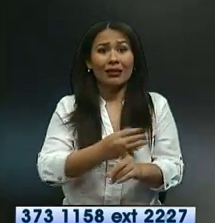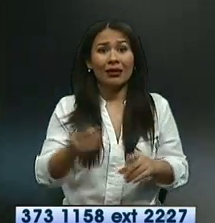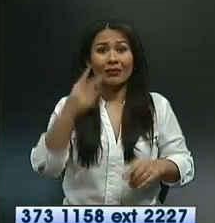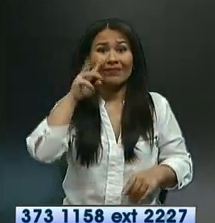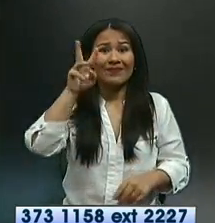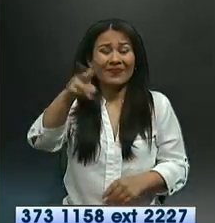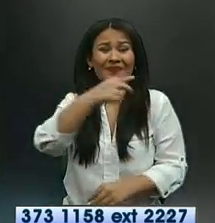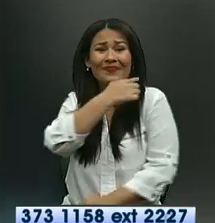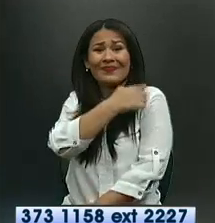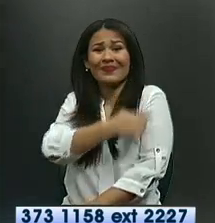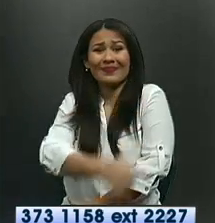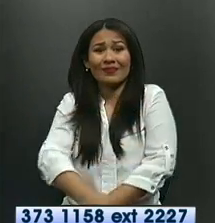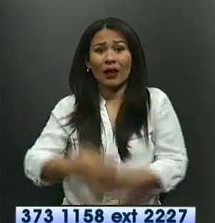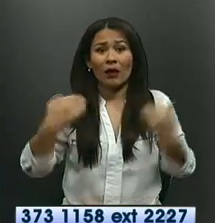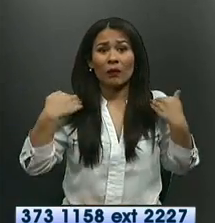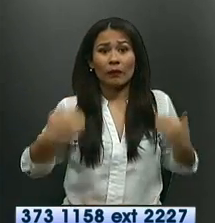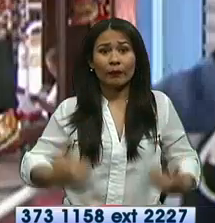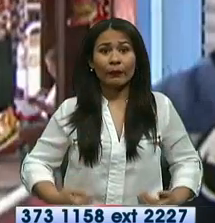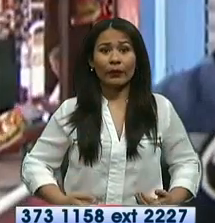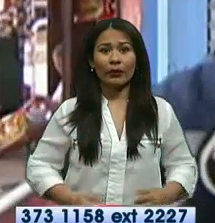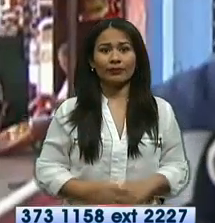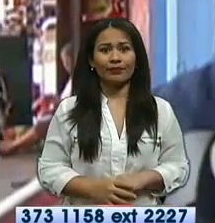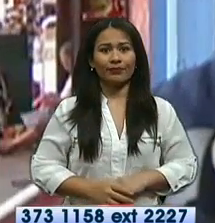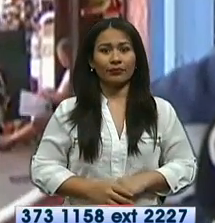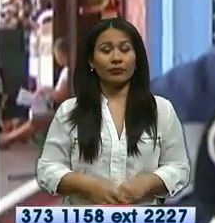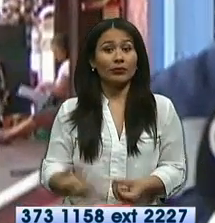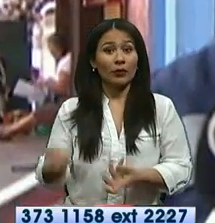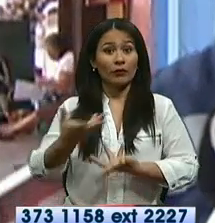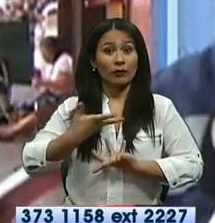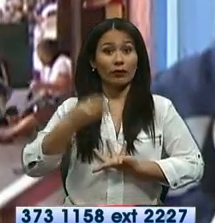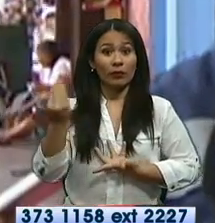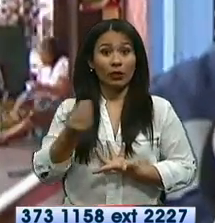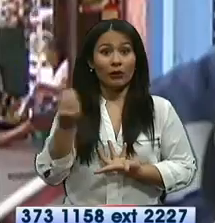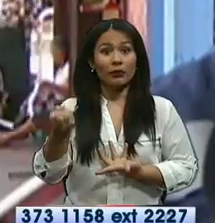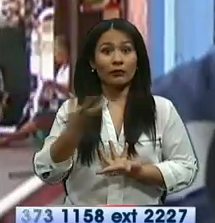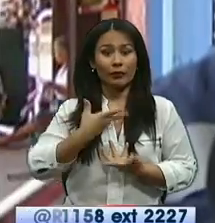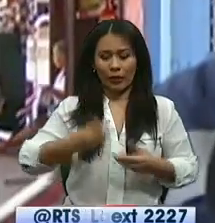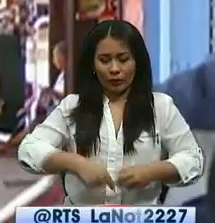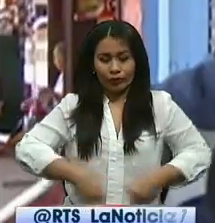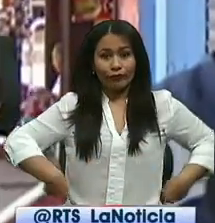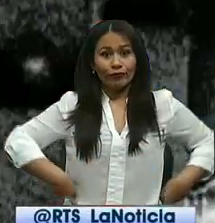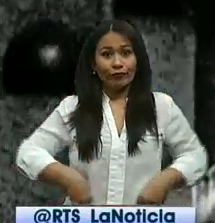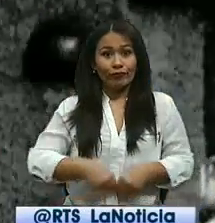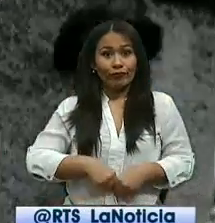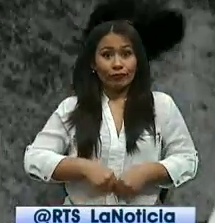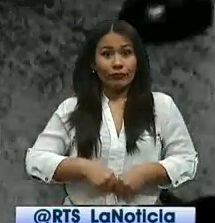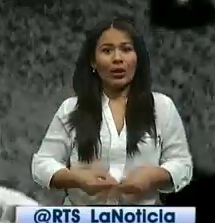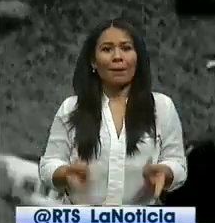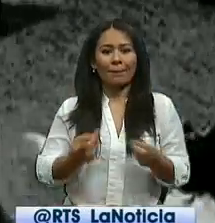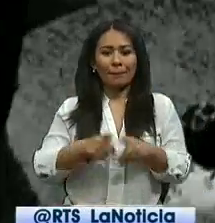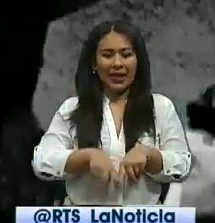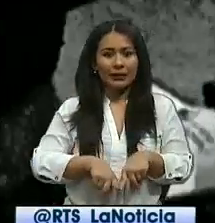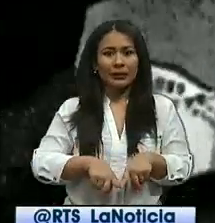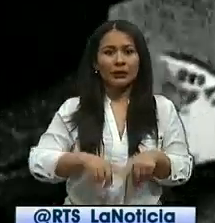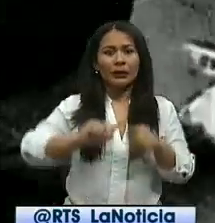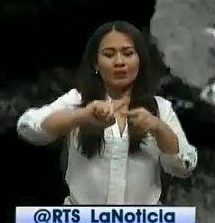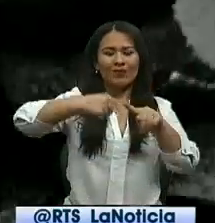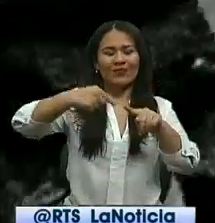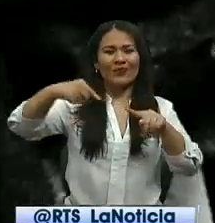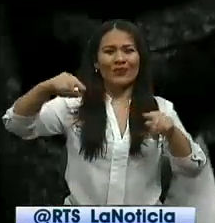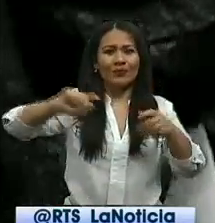la marca en el cuerpo de la víctima? Manifiesta el adolescente fue con una correa y un látigo. Gran mayoría del cuerpo,